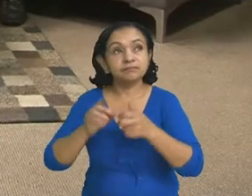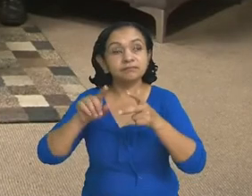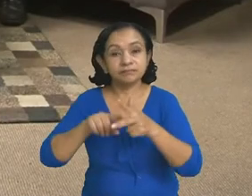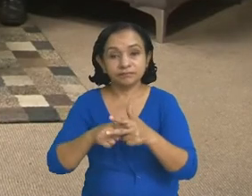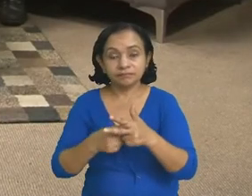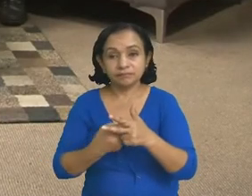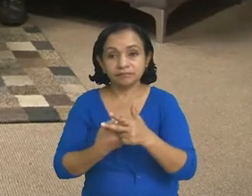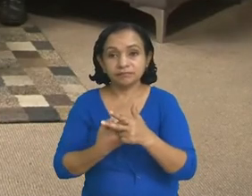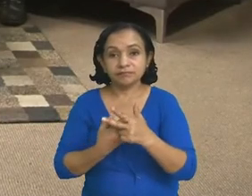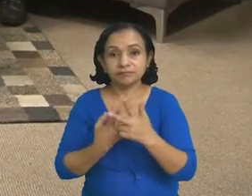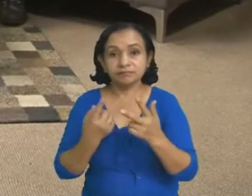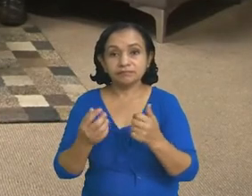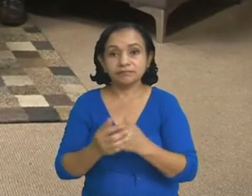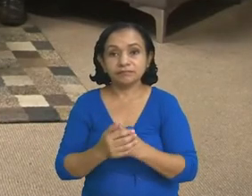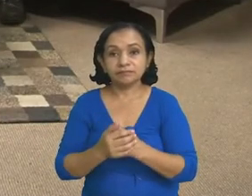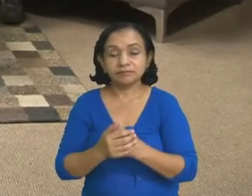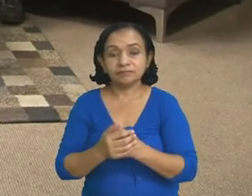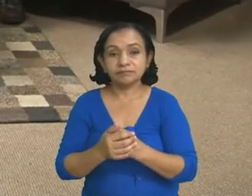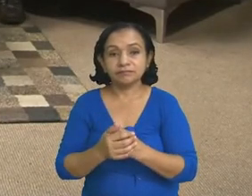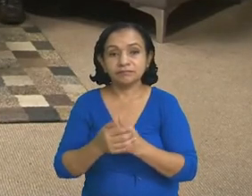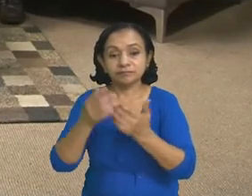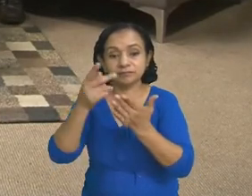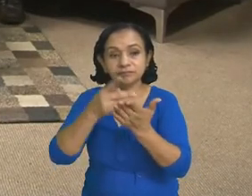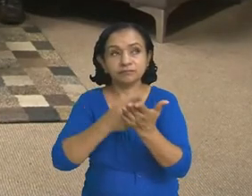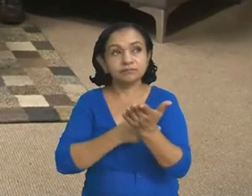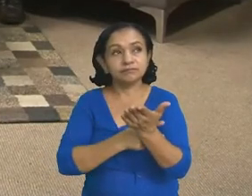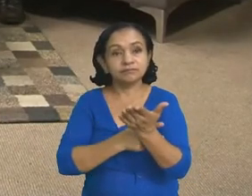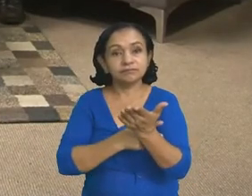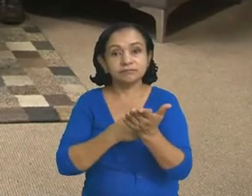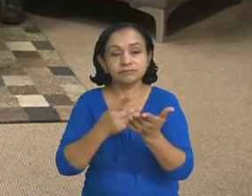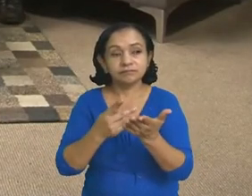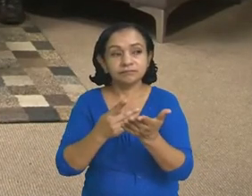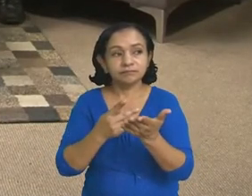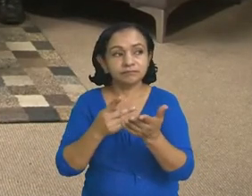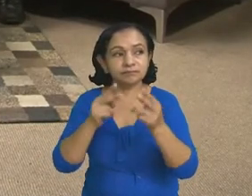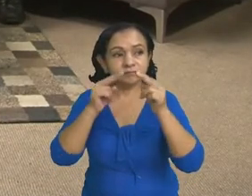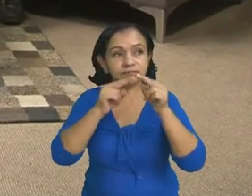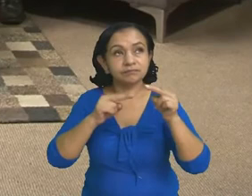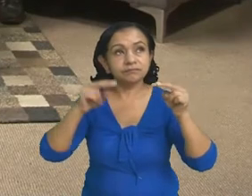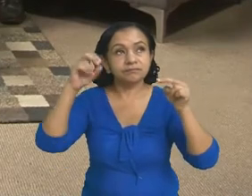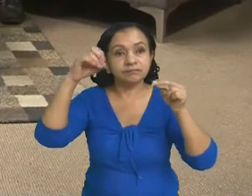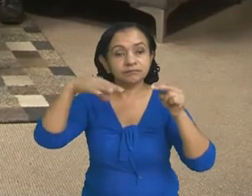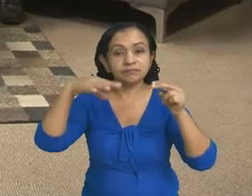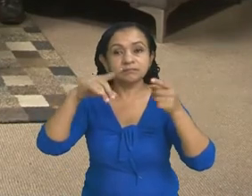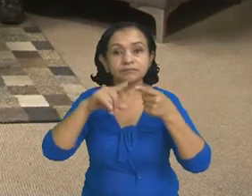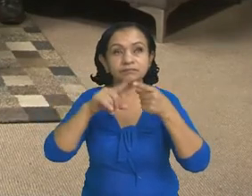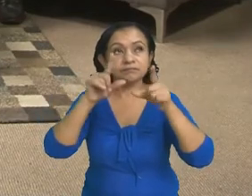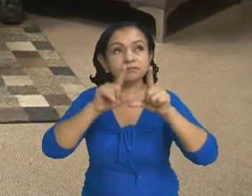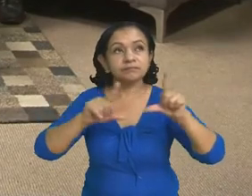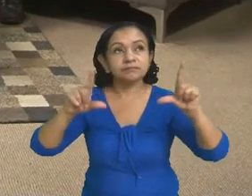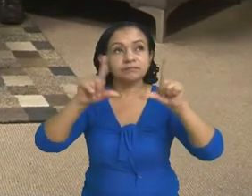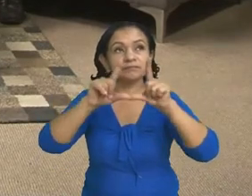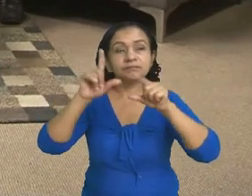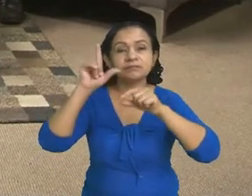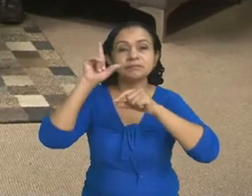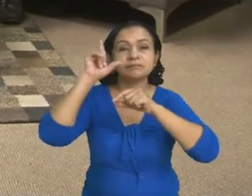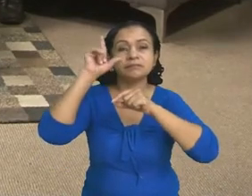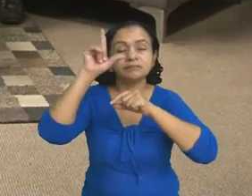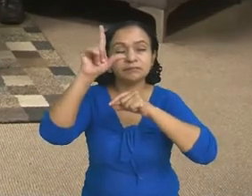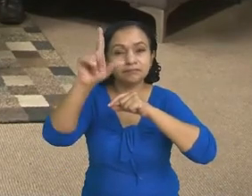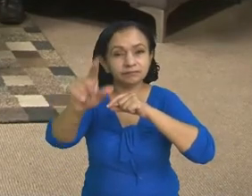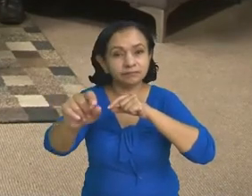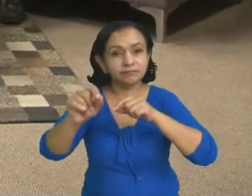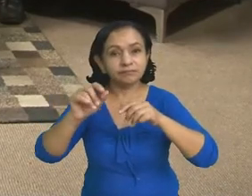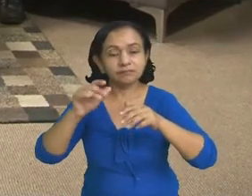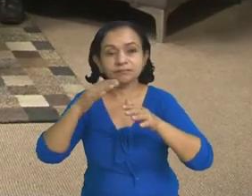iniciando lo que es un proyecto de electrificación en la zona más alejada